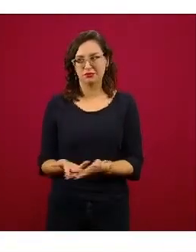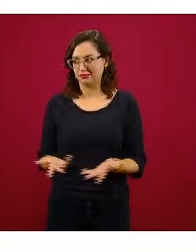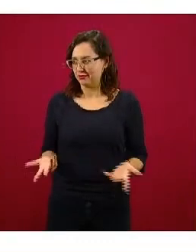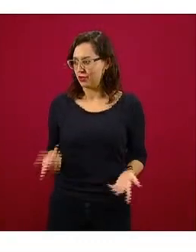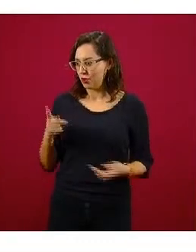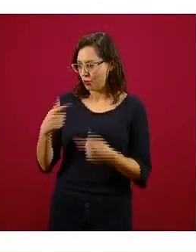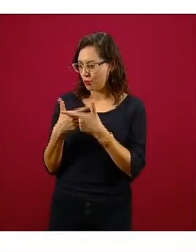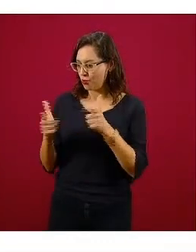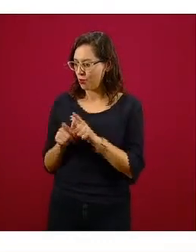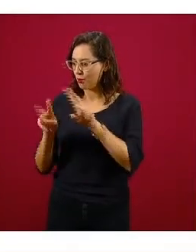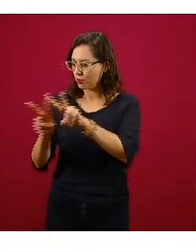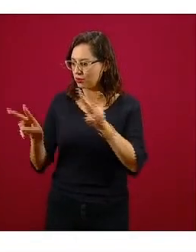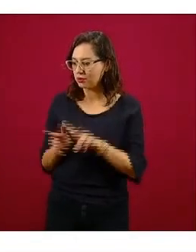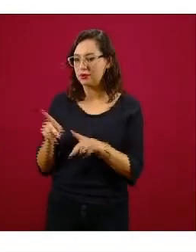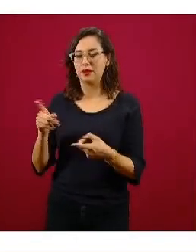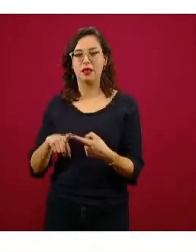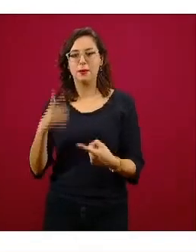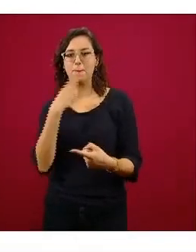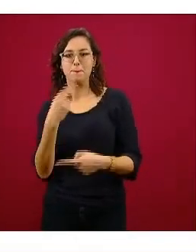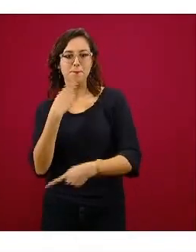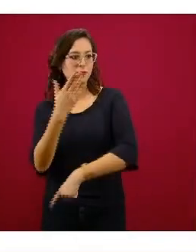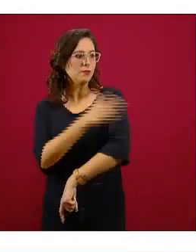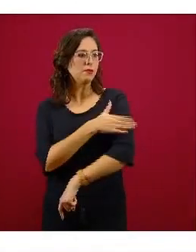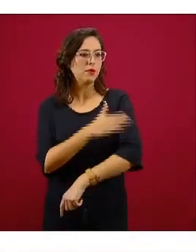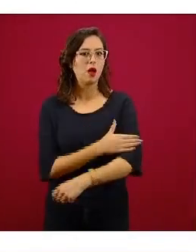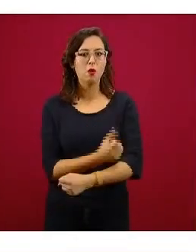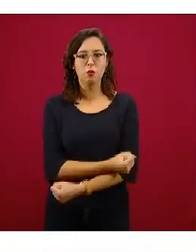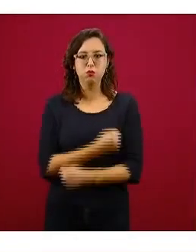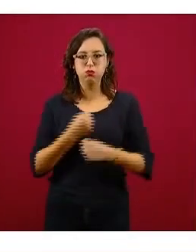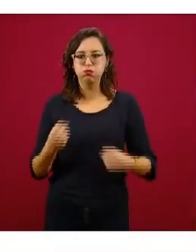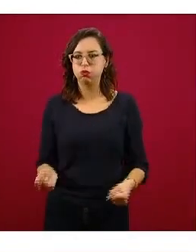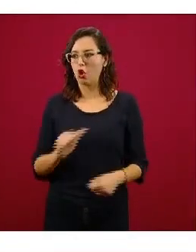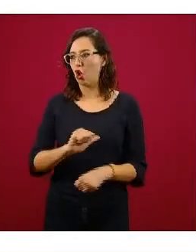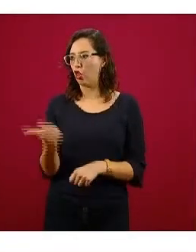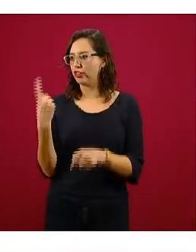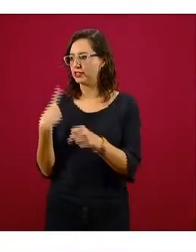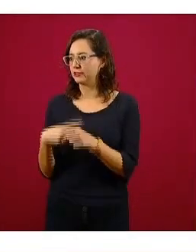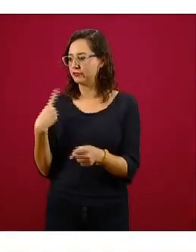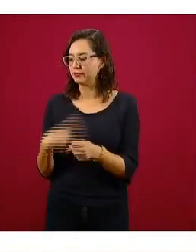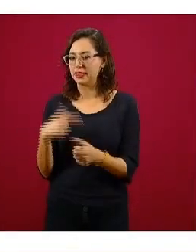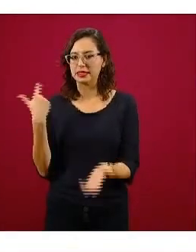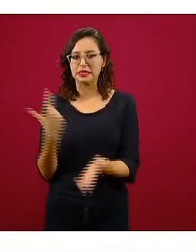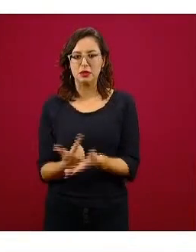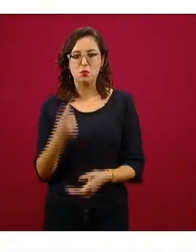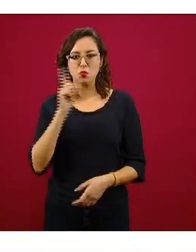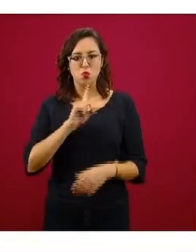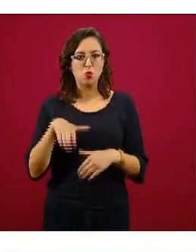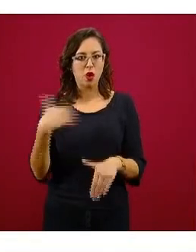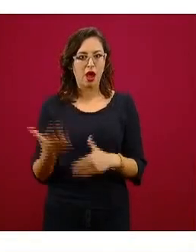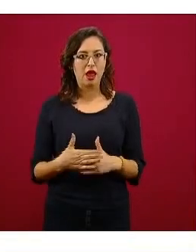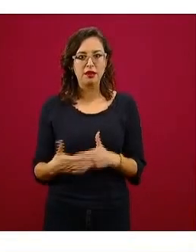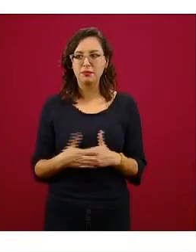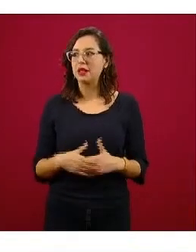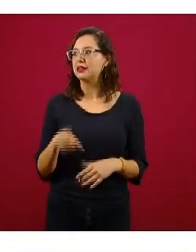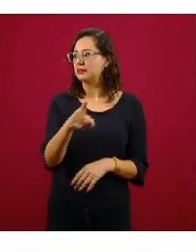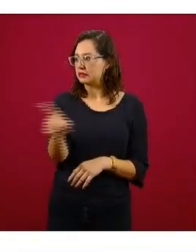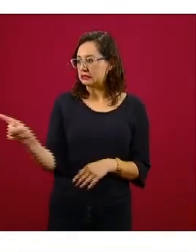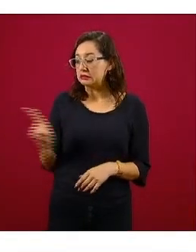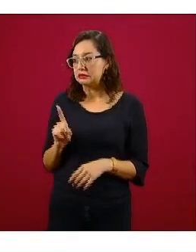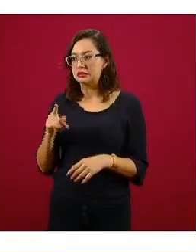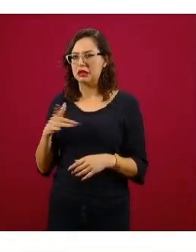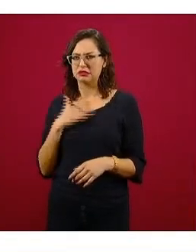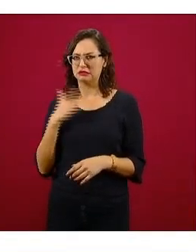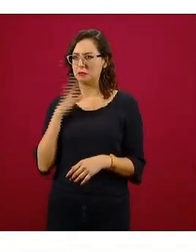de los grupos de riesgo, diabetes, hipertensión, obesidad, otras enfermedades crónicas, mujeres embarazadas, eso ya lo hemos